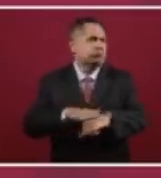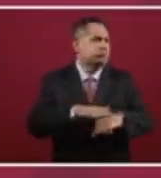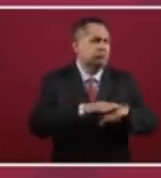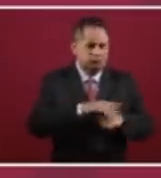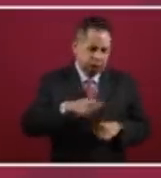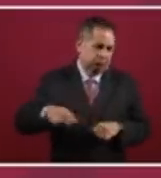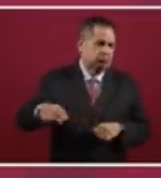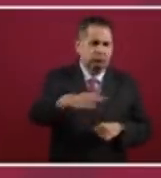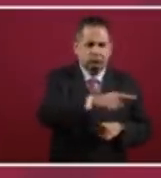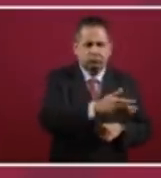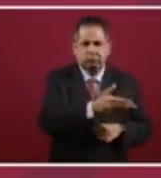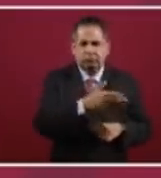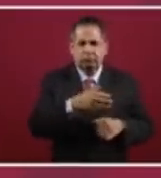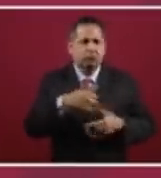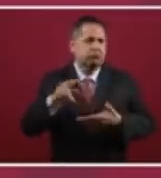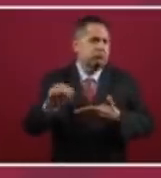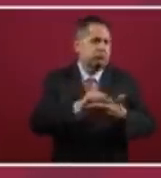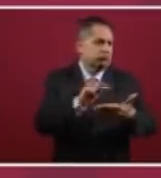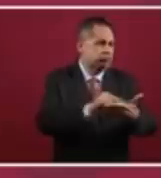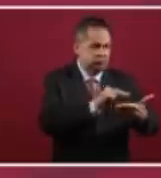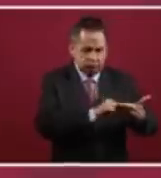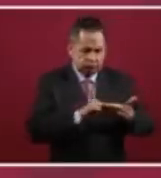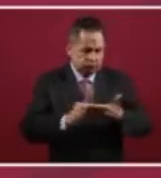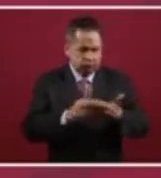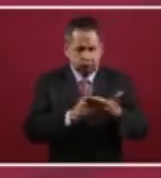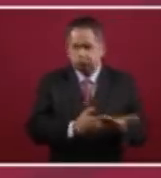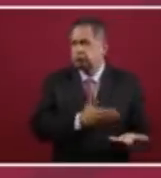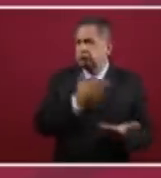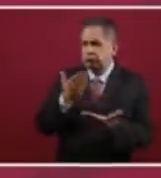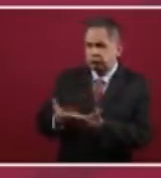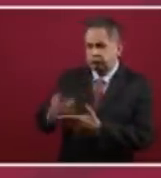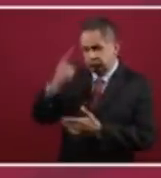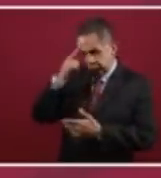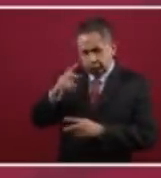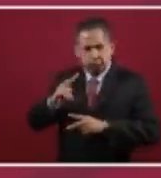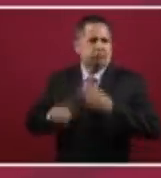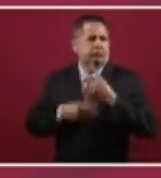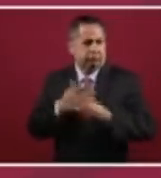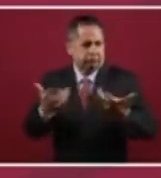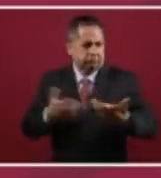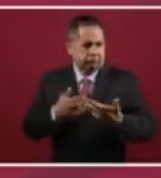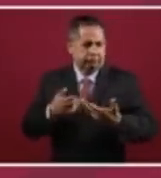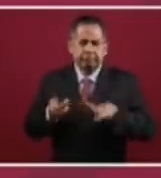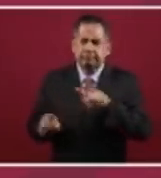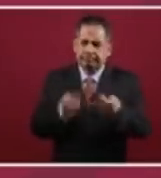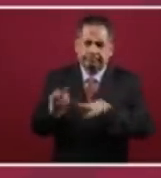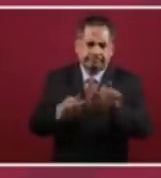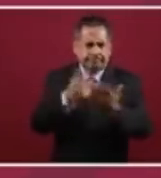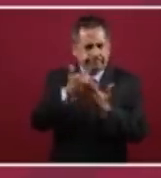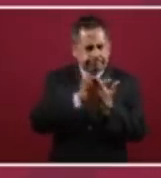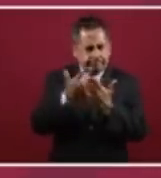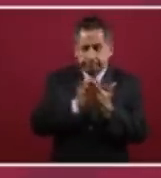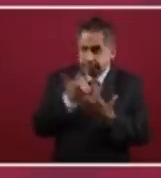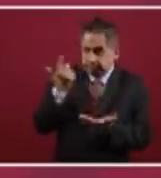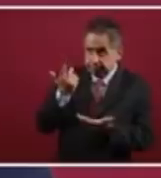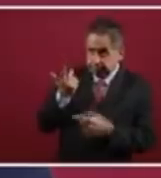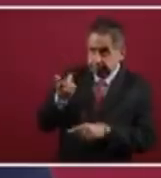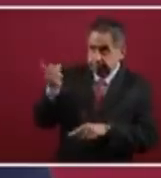ciudadanos reúnan las firmas que se requieren para que se lleve a cabo la revocación del